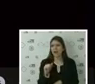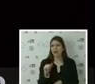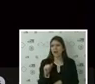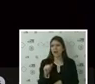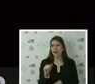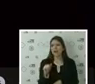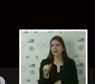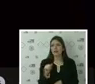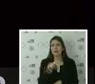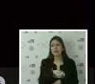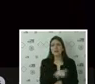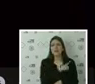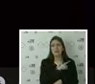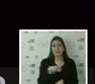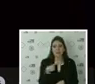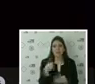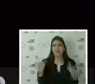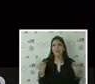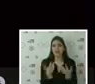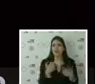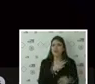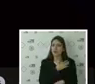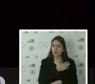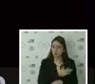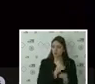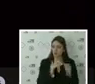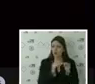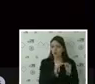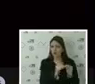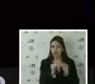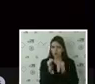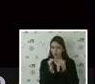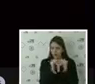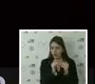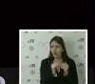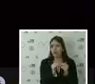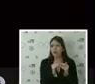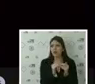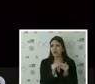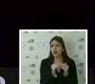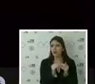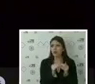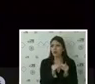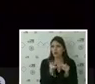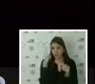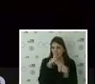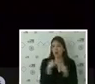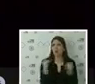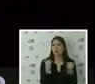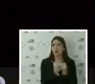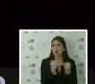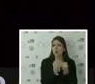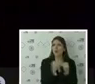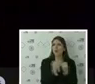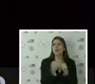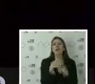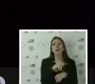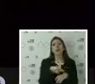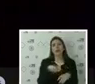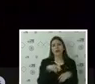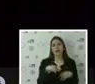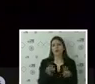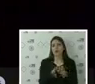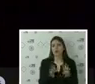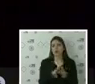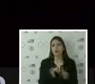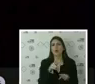debemos ejercer justicia igualitaria, pero sobre todo vivir la democracia uno como estudiante para,